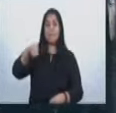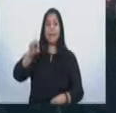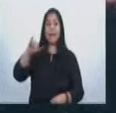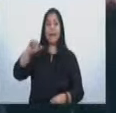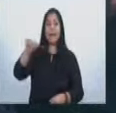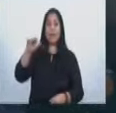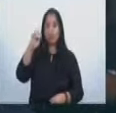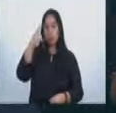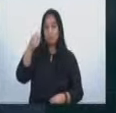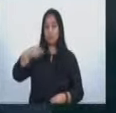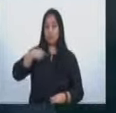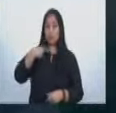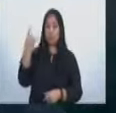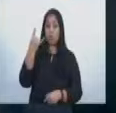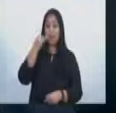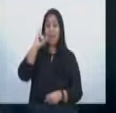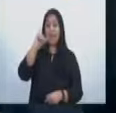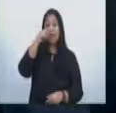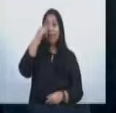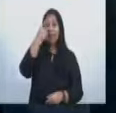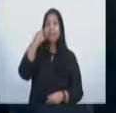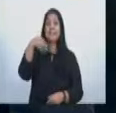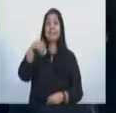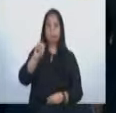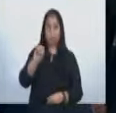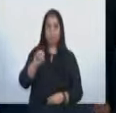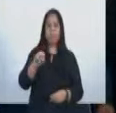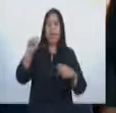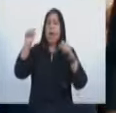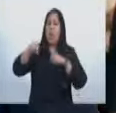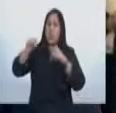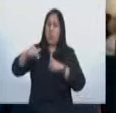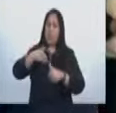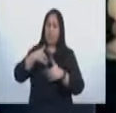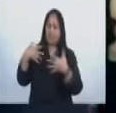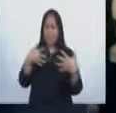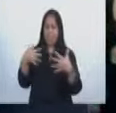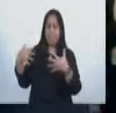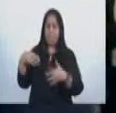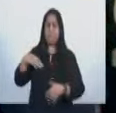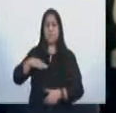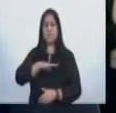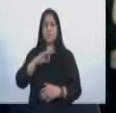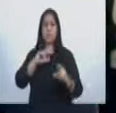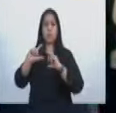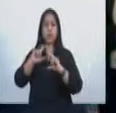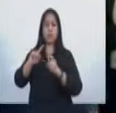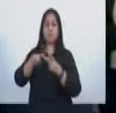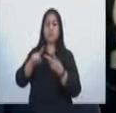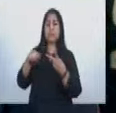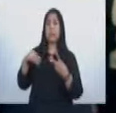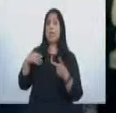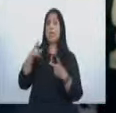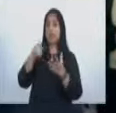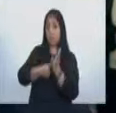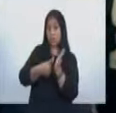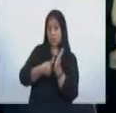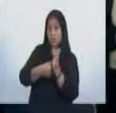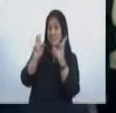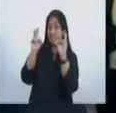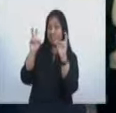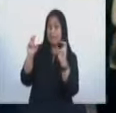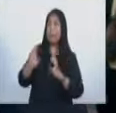de la universidad deit actualmente hay un conflicto entre la municipalidad de Guatemala y el Ministerio de comunicación en el tema de las instalaciones del